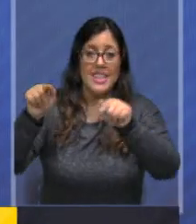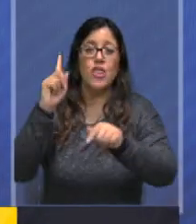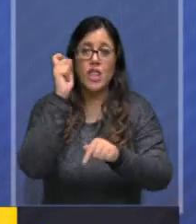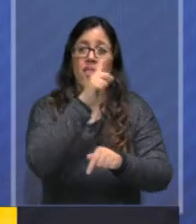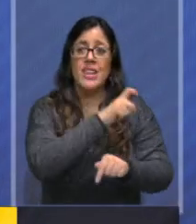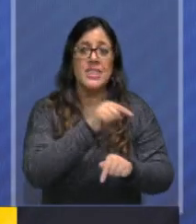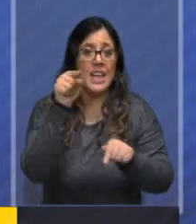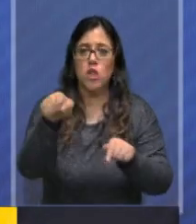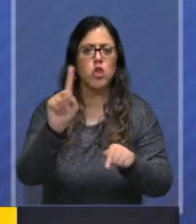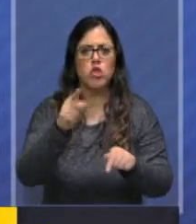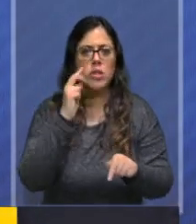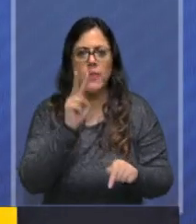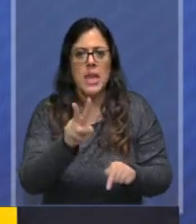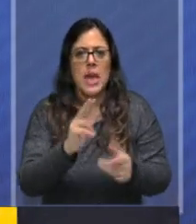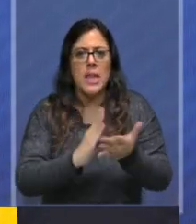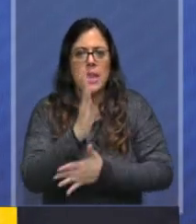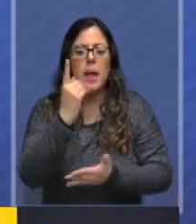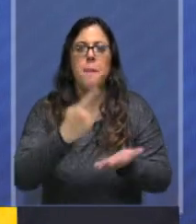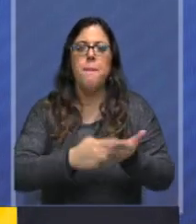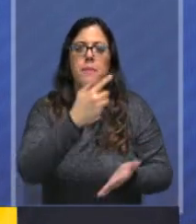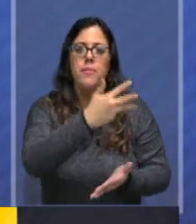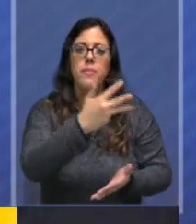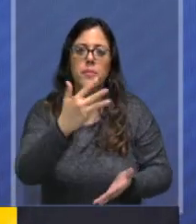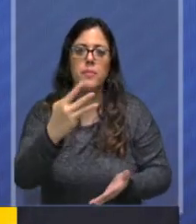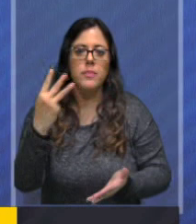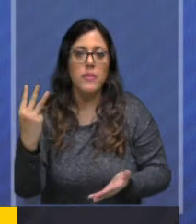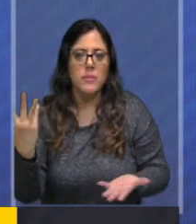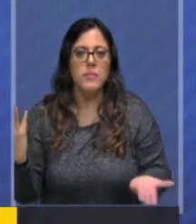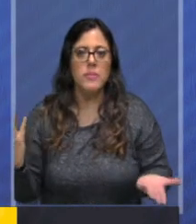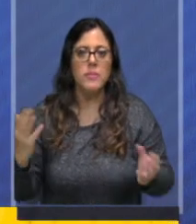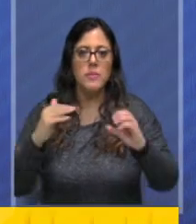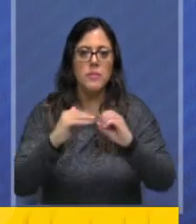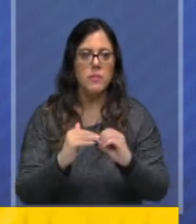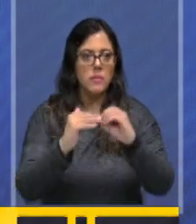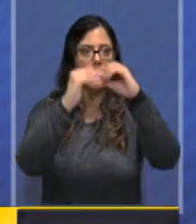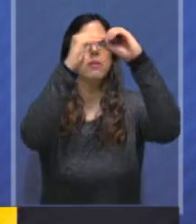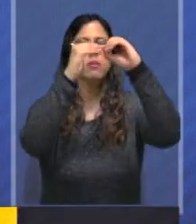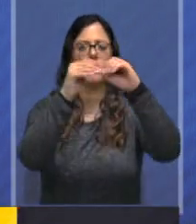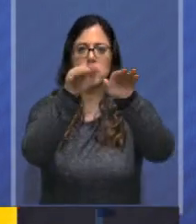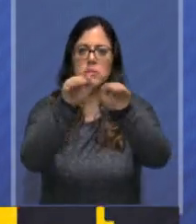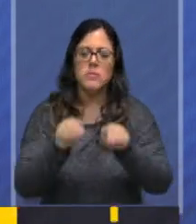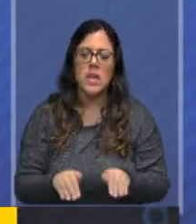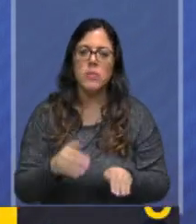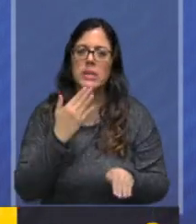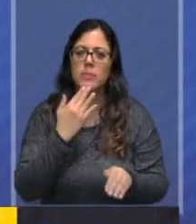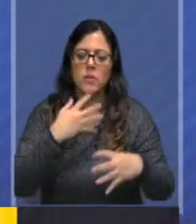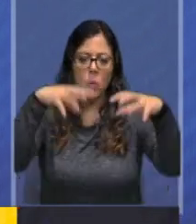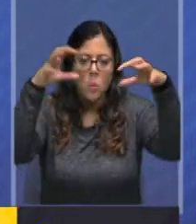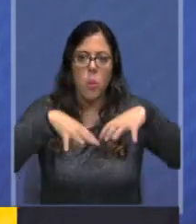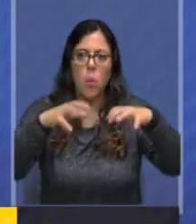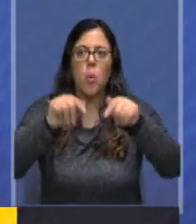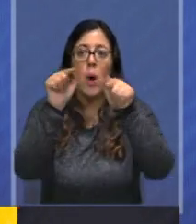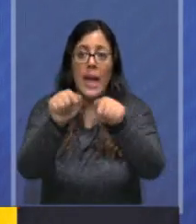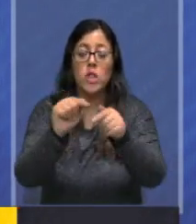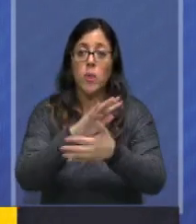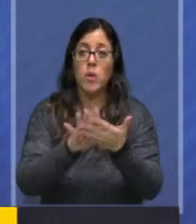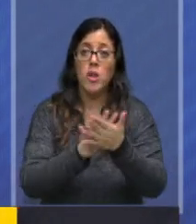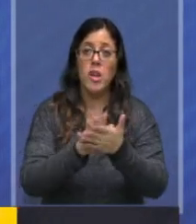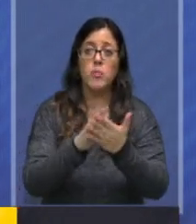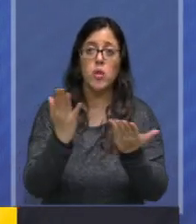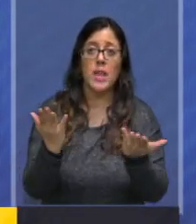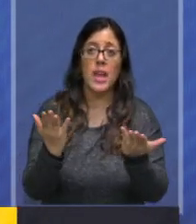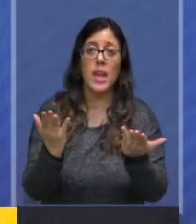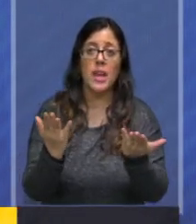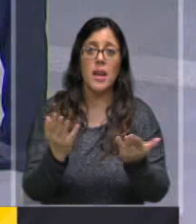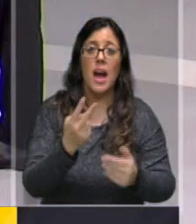desde 1993 un evento similar con isoterma cero alta, ¿ya? Y con cantidad de agua. Este evento, por ejemplo, con el que tuvimos